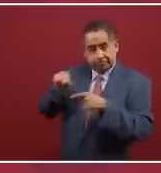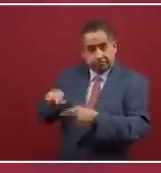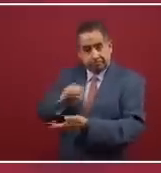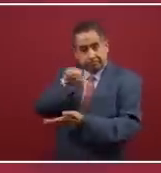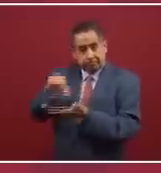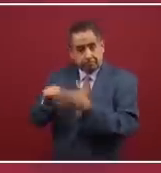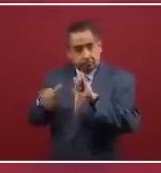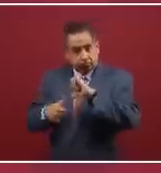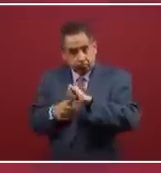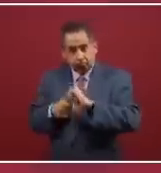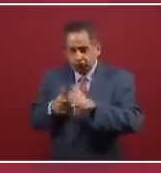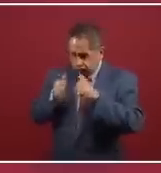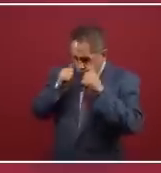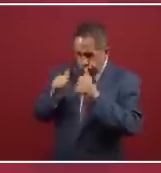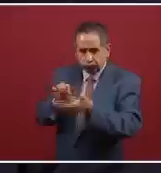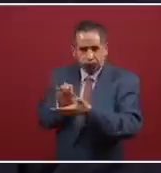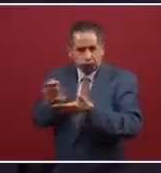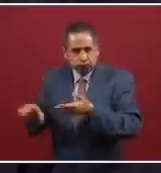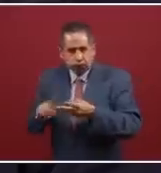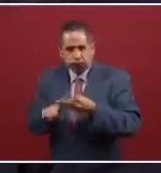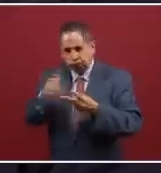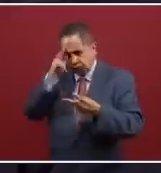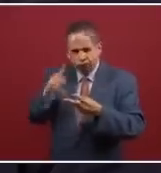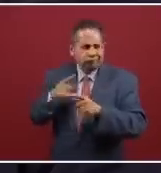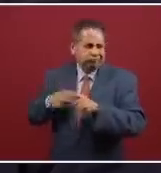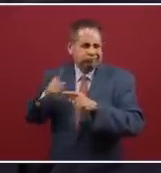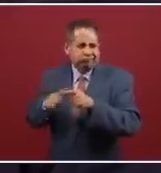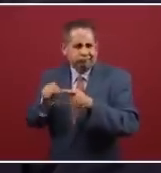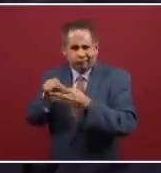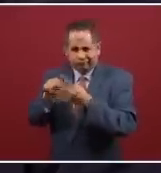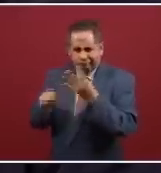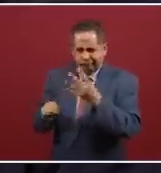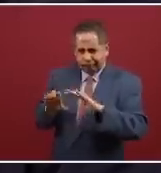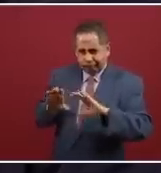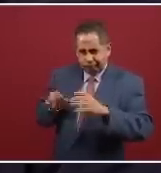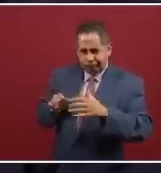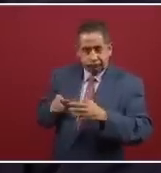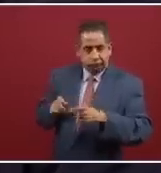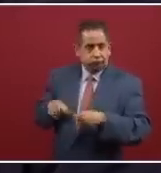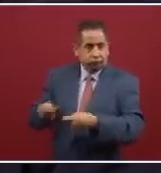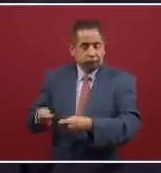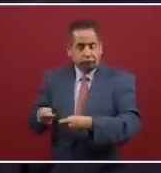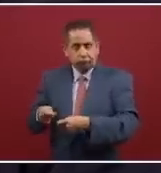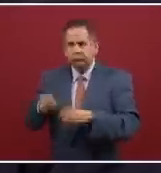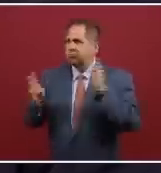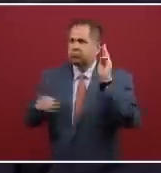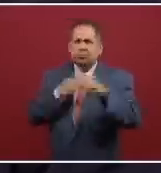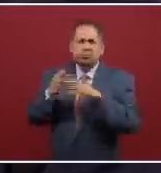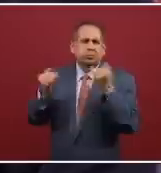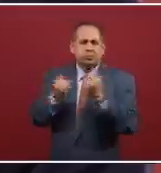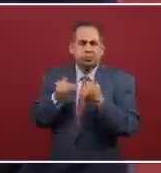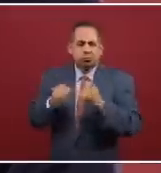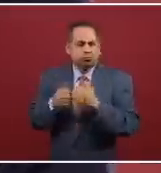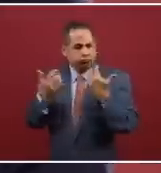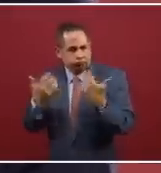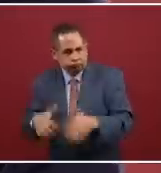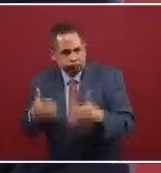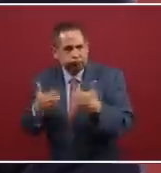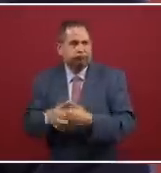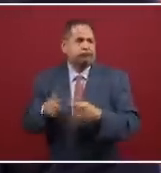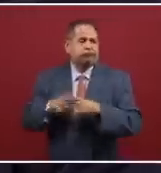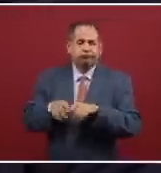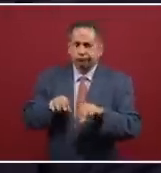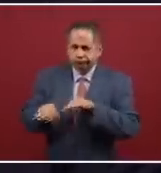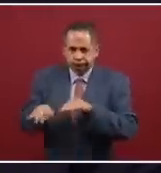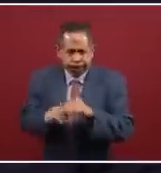en méxico en todos los países del mundo que con producción con trabajo